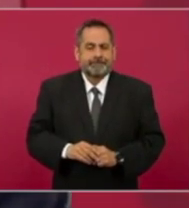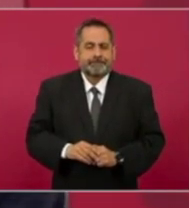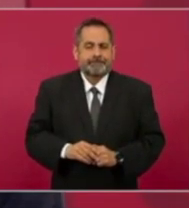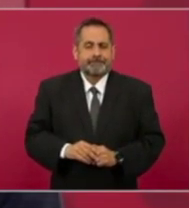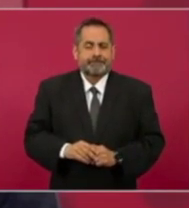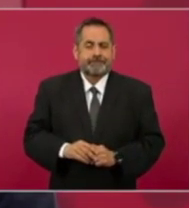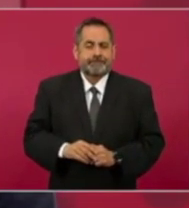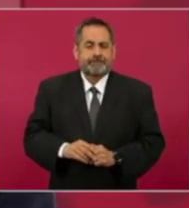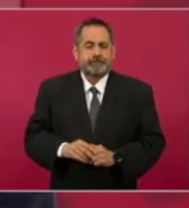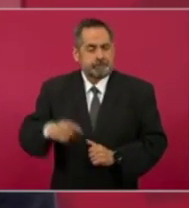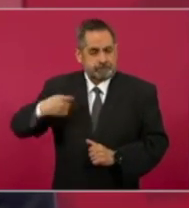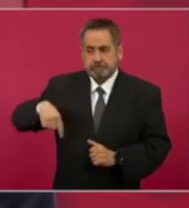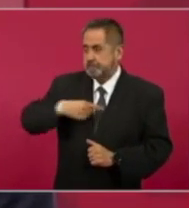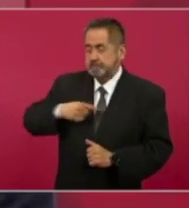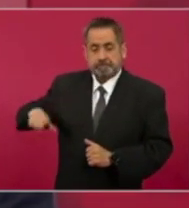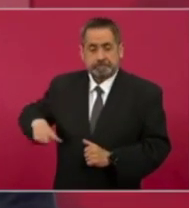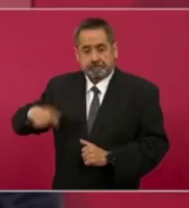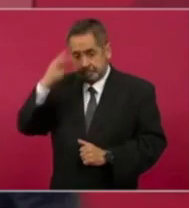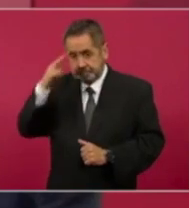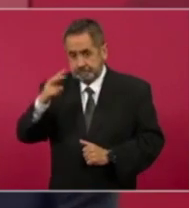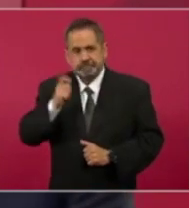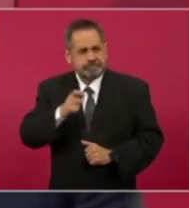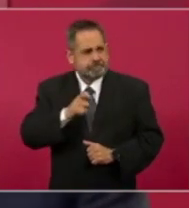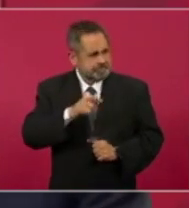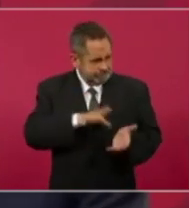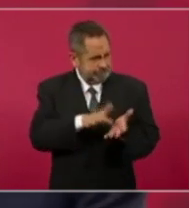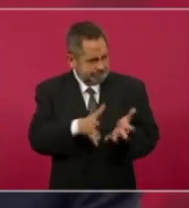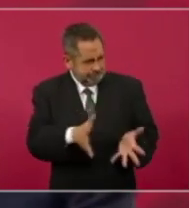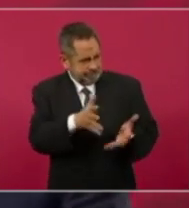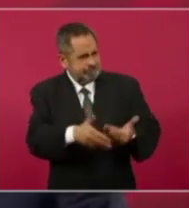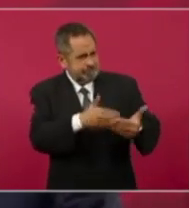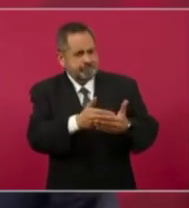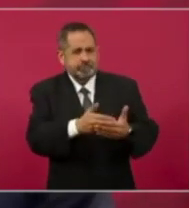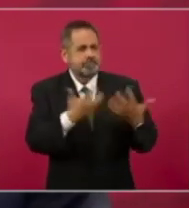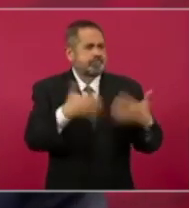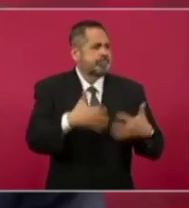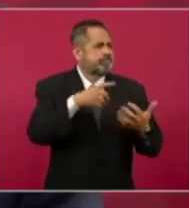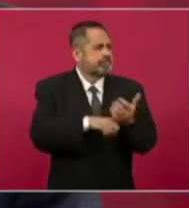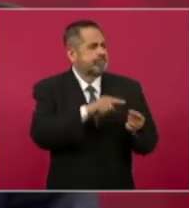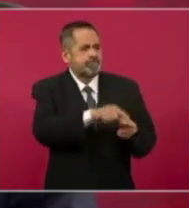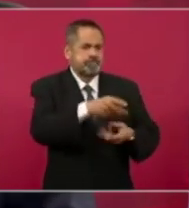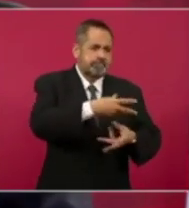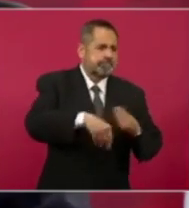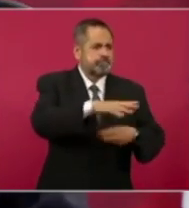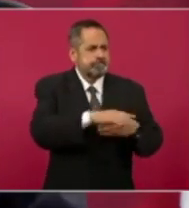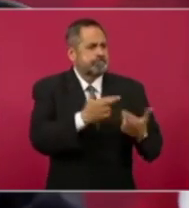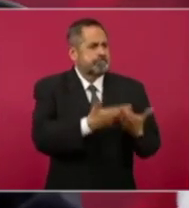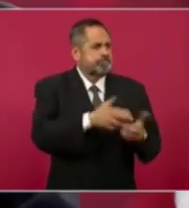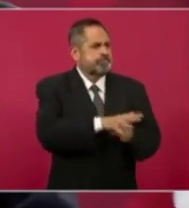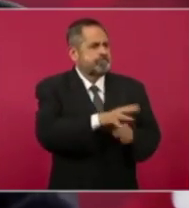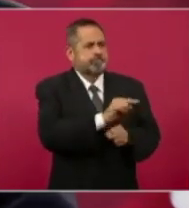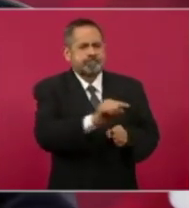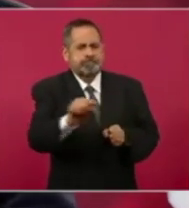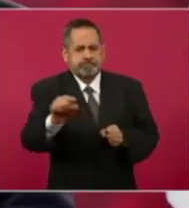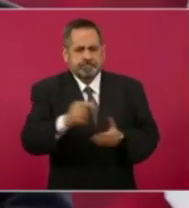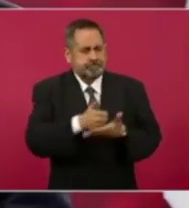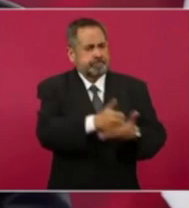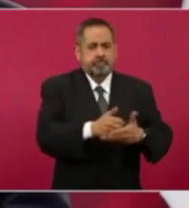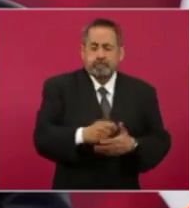Hemos procurado impulsar toda la actividad productiva. Y hay algo